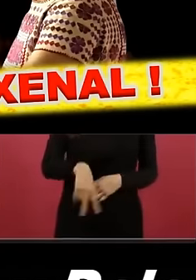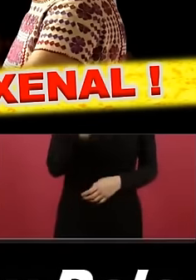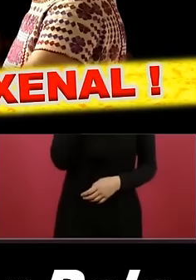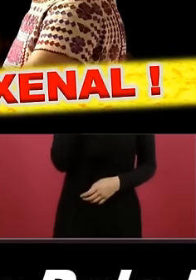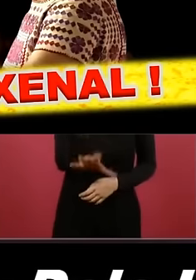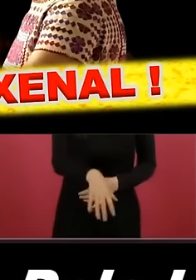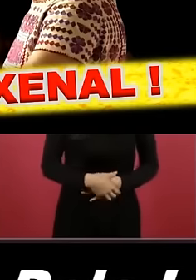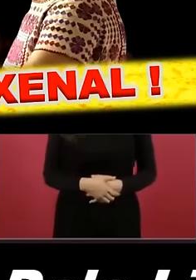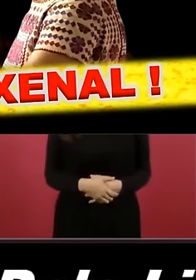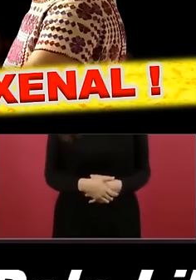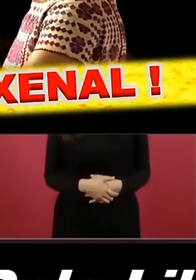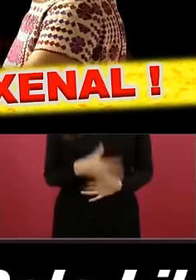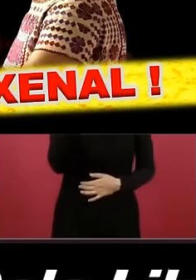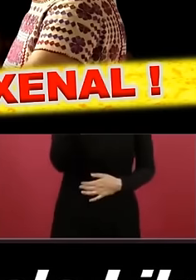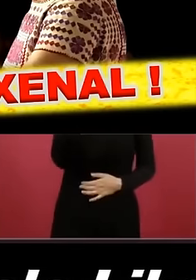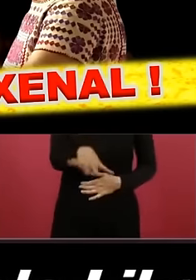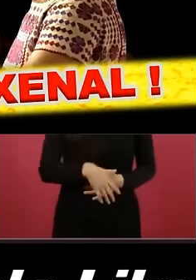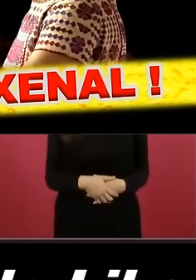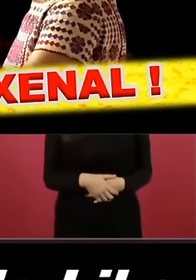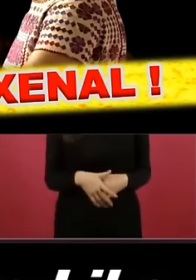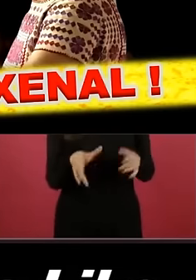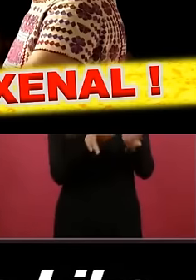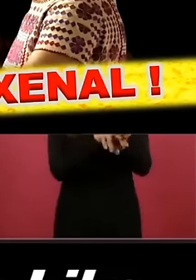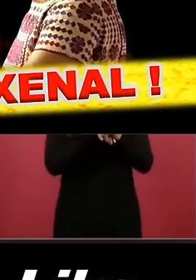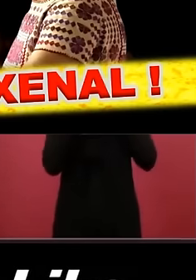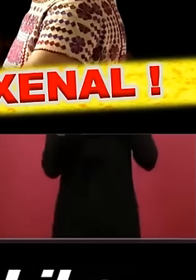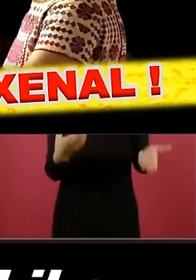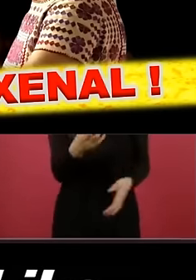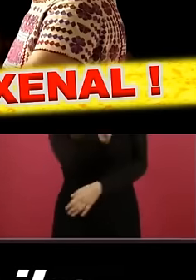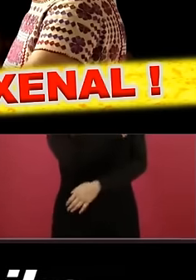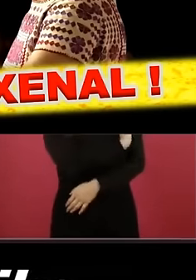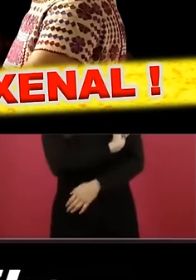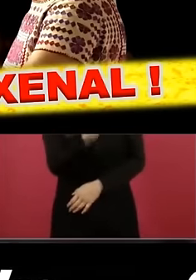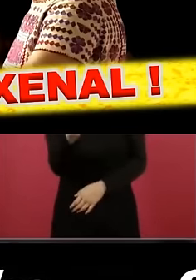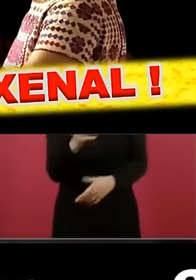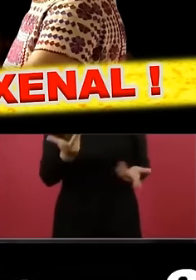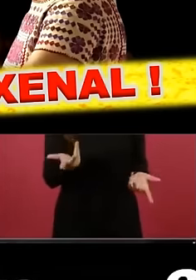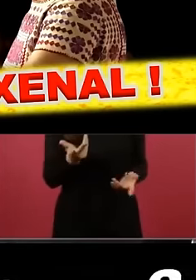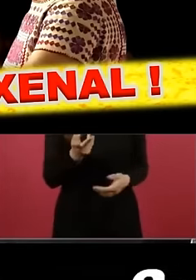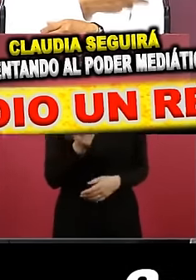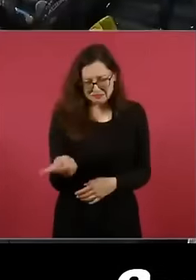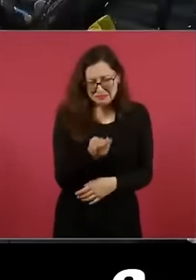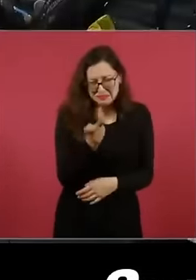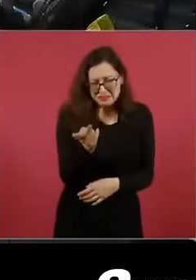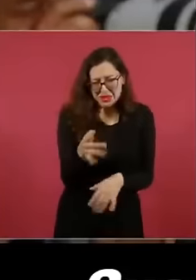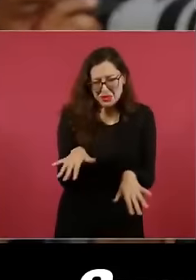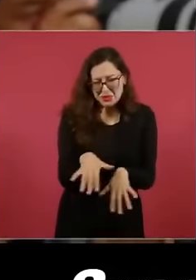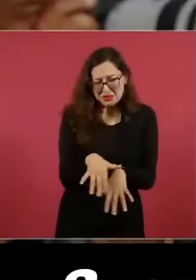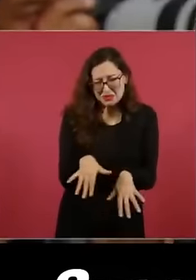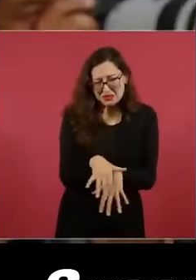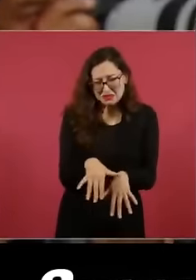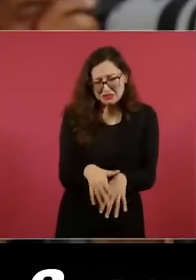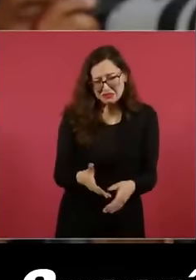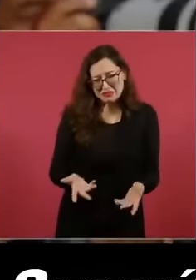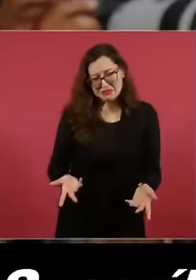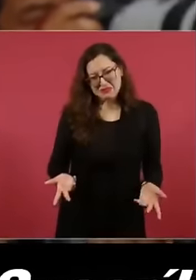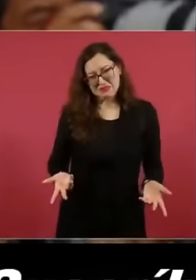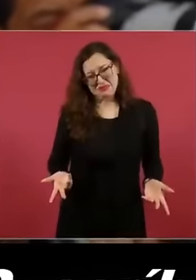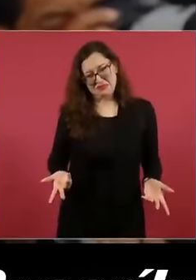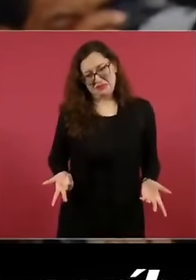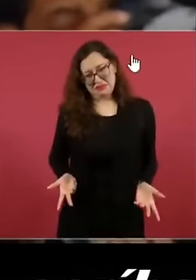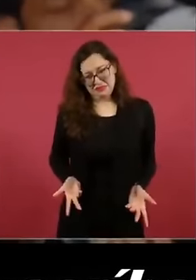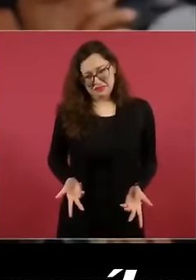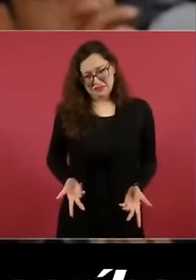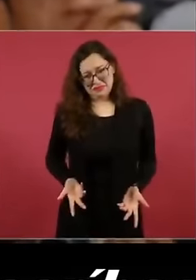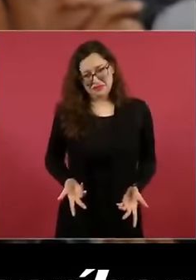persona es como diríamos por aquí cuando un mexicano se puede reír de uno mismo ya lo demás lo demás es historia no eh increíble poder